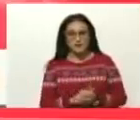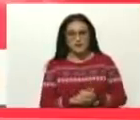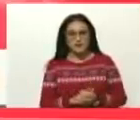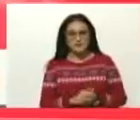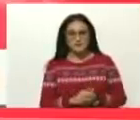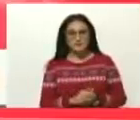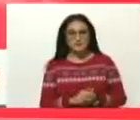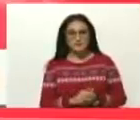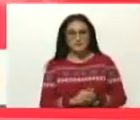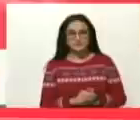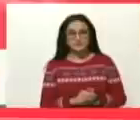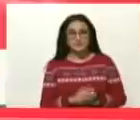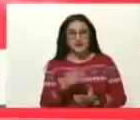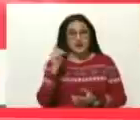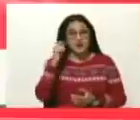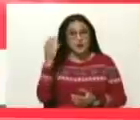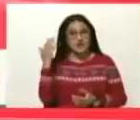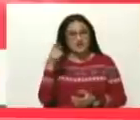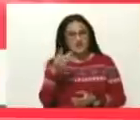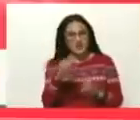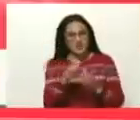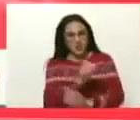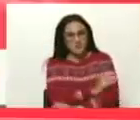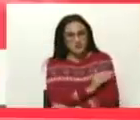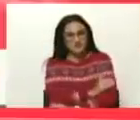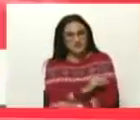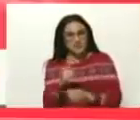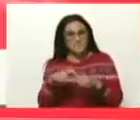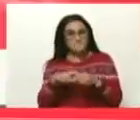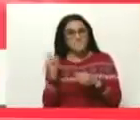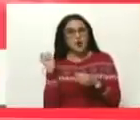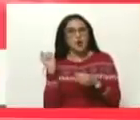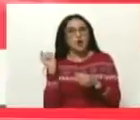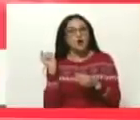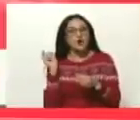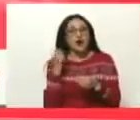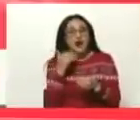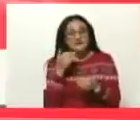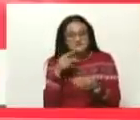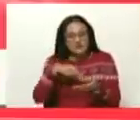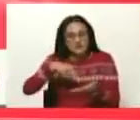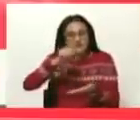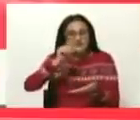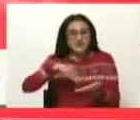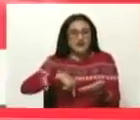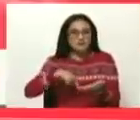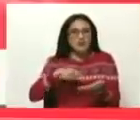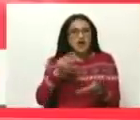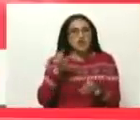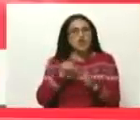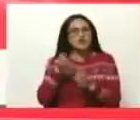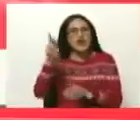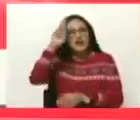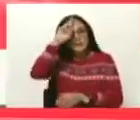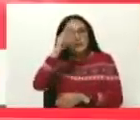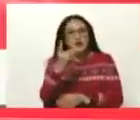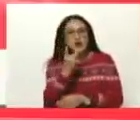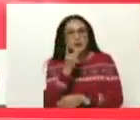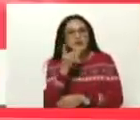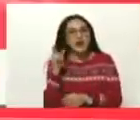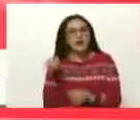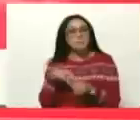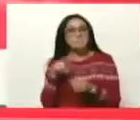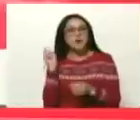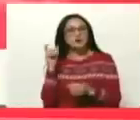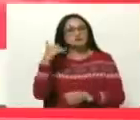Recuerden que la derecha venezolana se retiró cuando estaban a punto de firmar en República Dominicana.